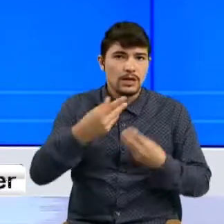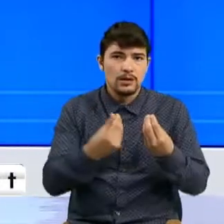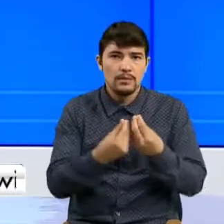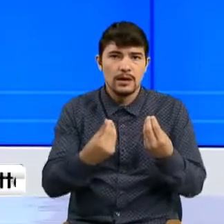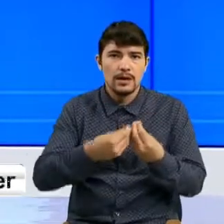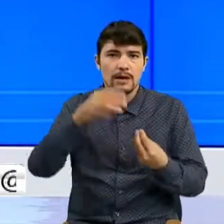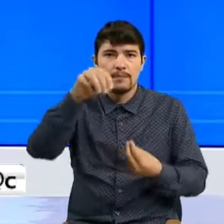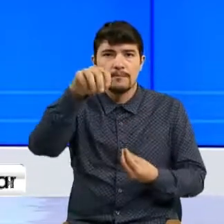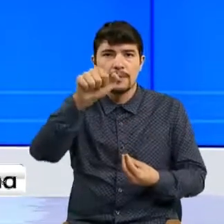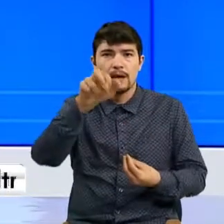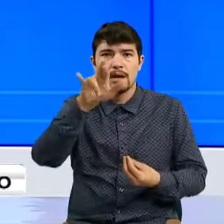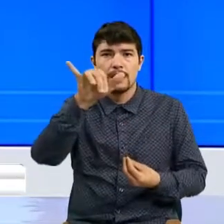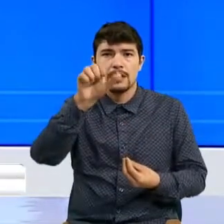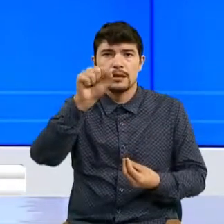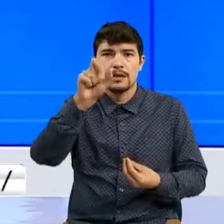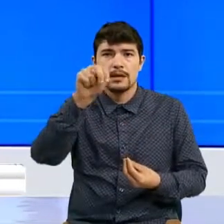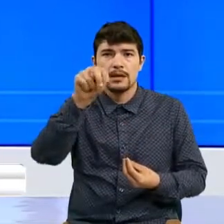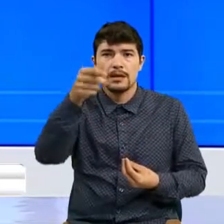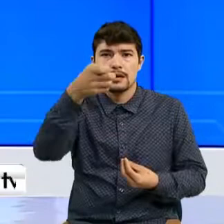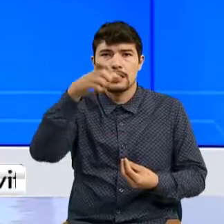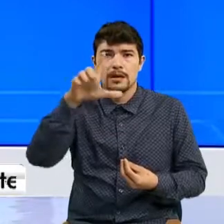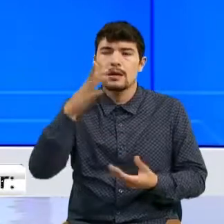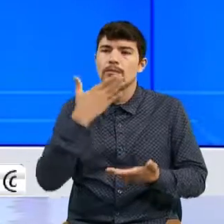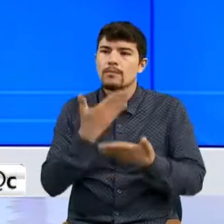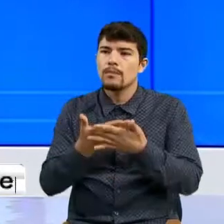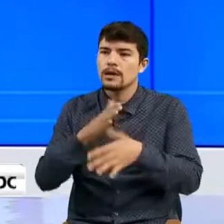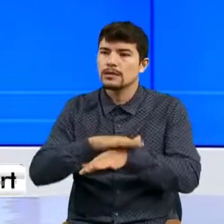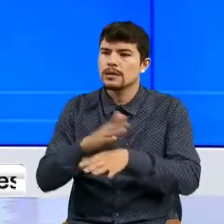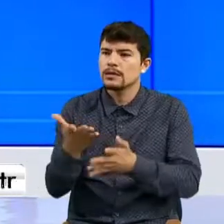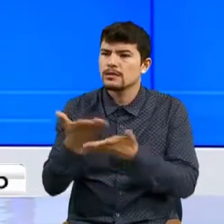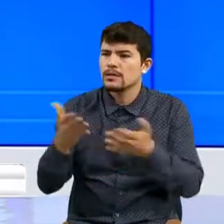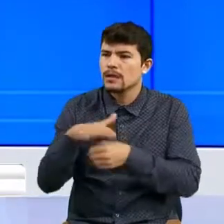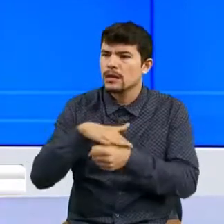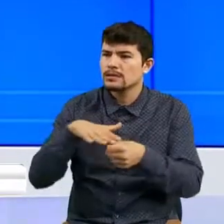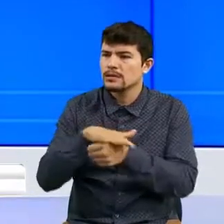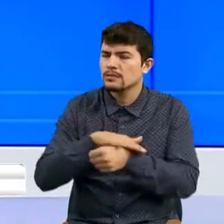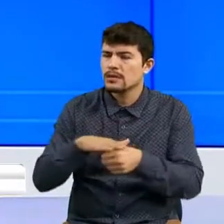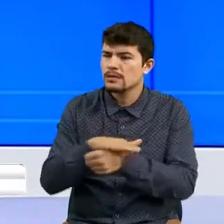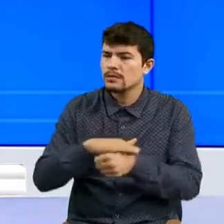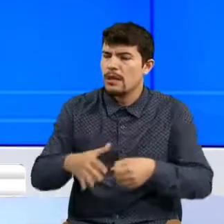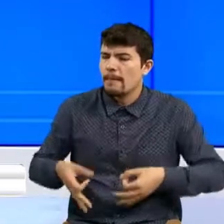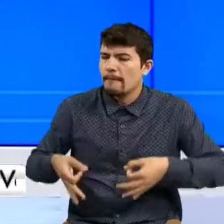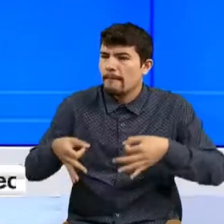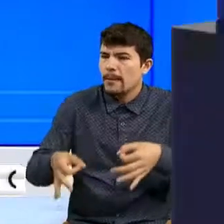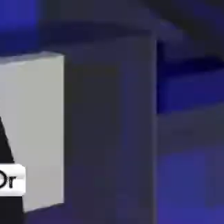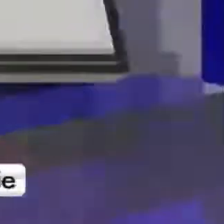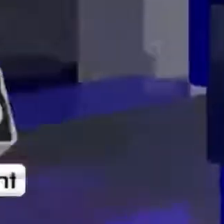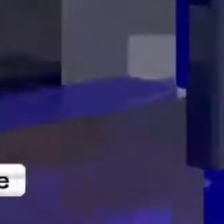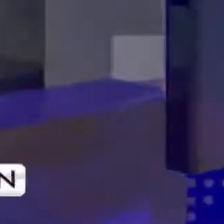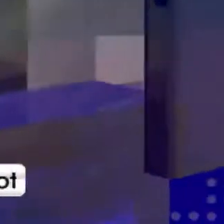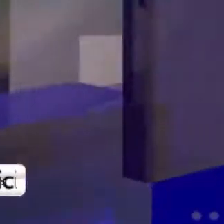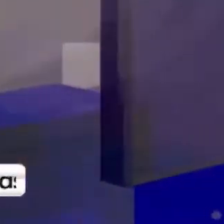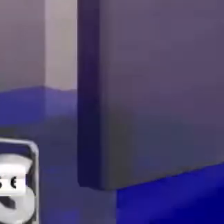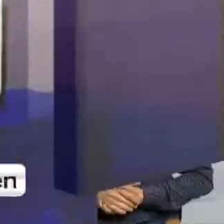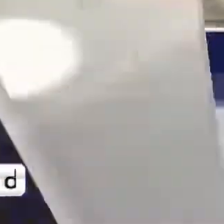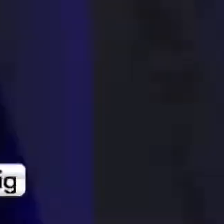mari ángel marín mariángel muy buenas tardes cuéntenos dónde se registra esta situación de negligencia por parte de la cps